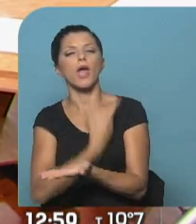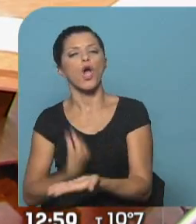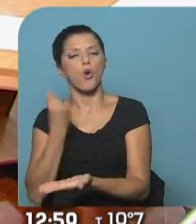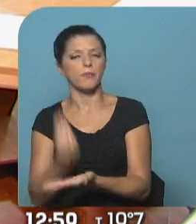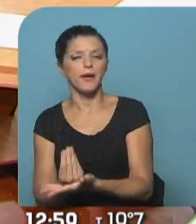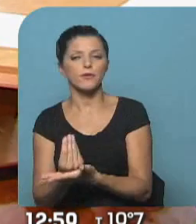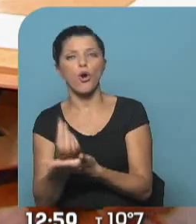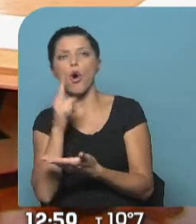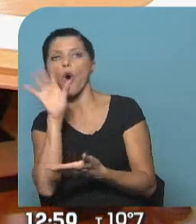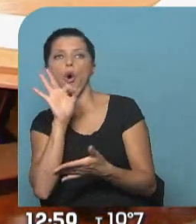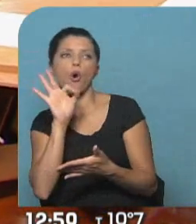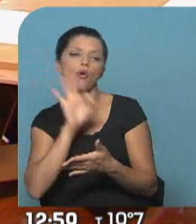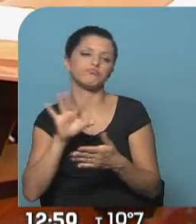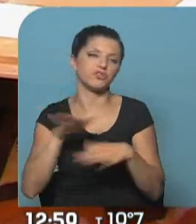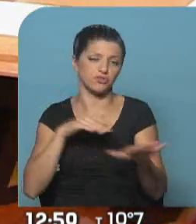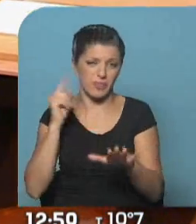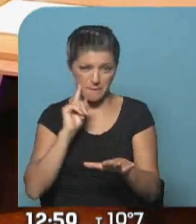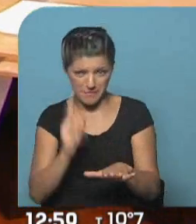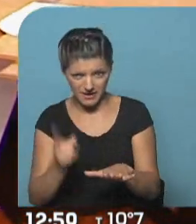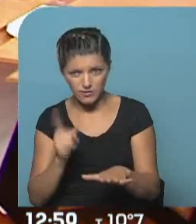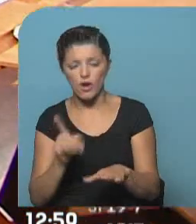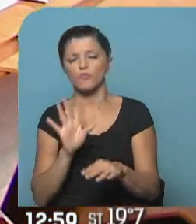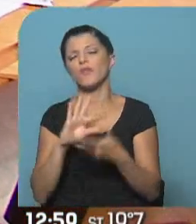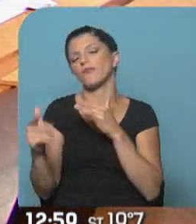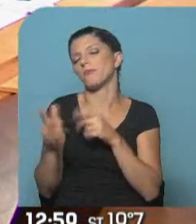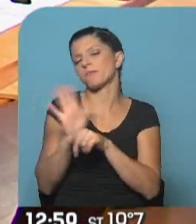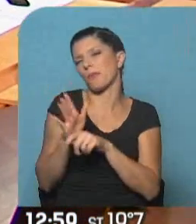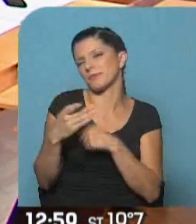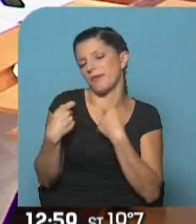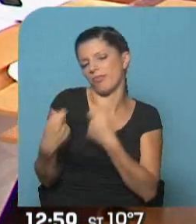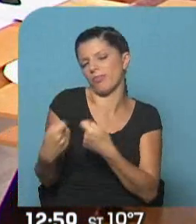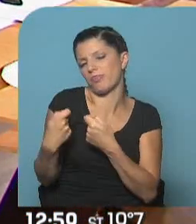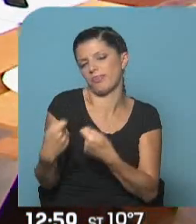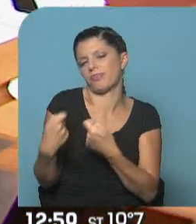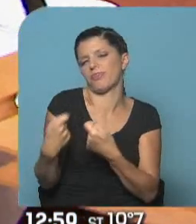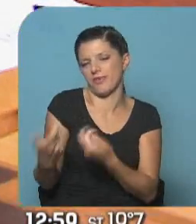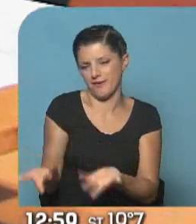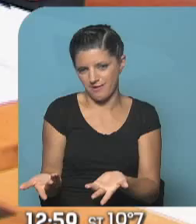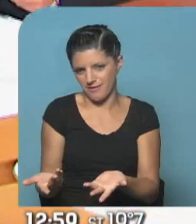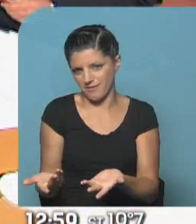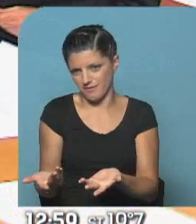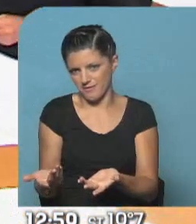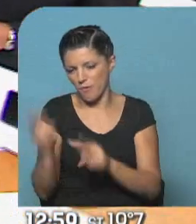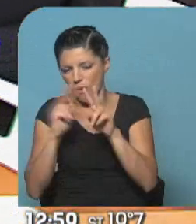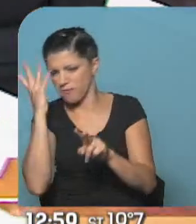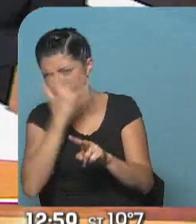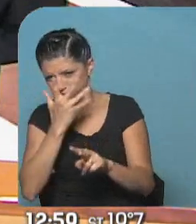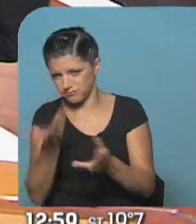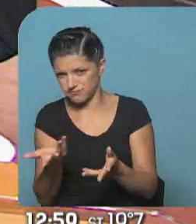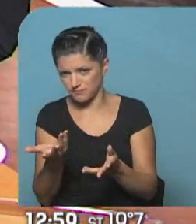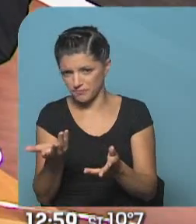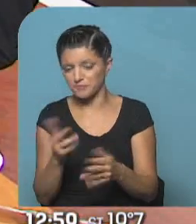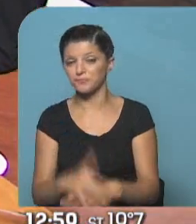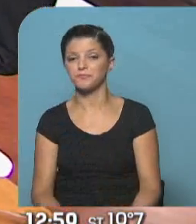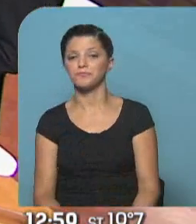peligro puede funcionar como una suerte de chantaje, ¿no? Es cierto que el mundo, digamos,